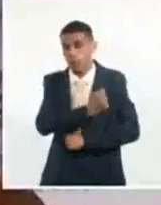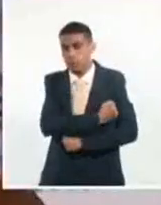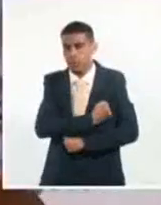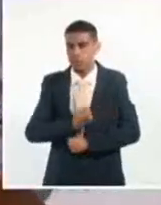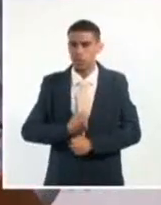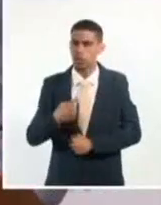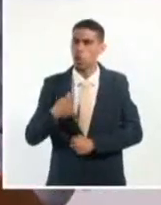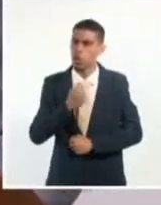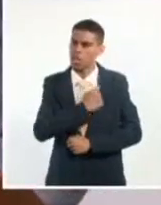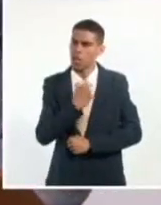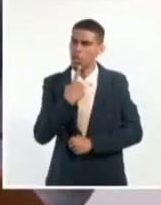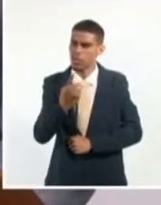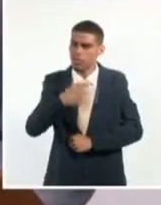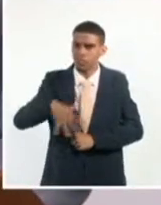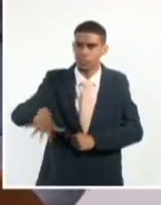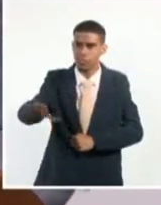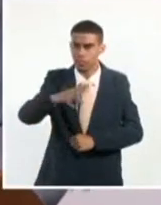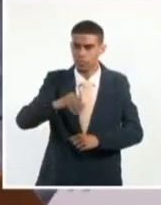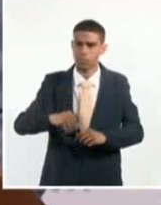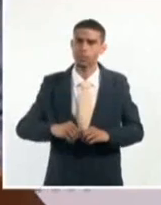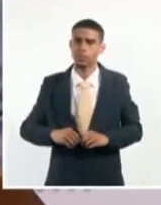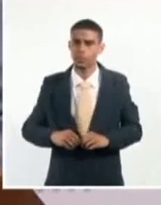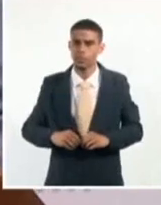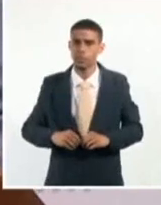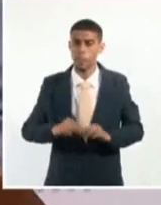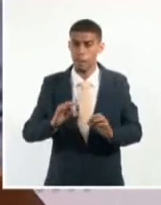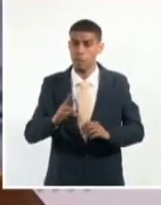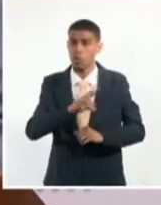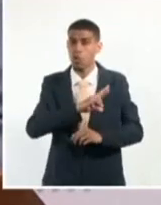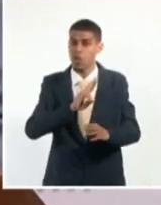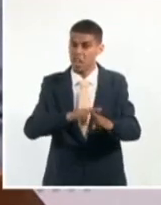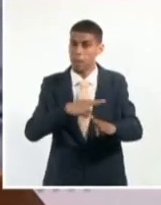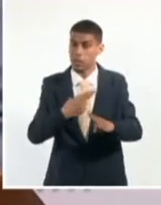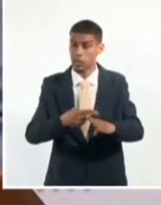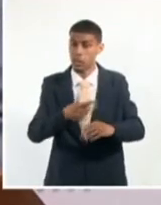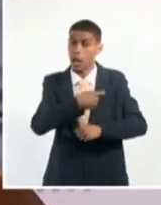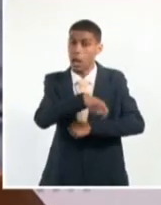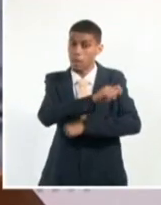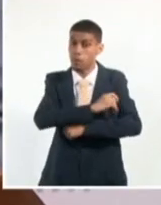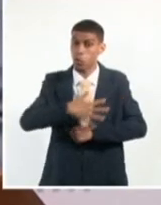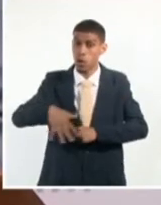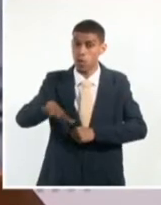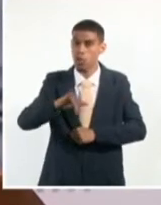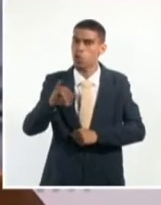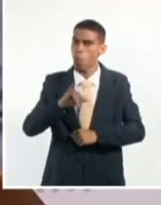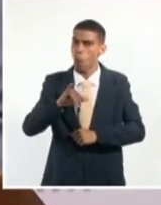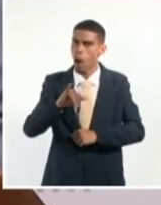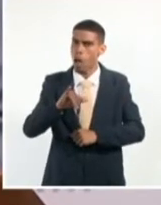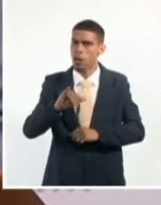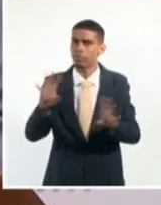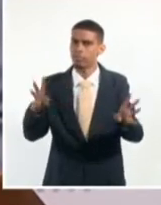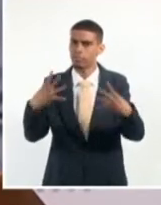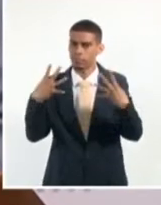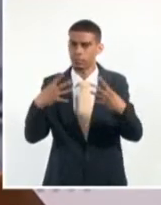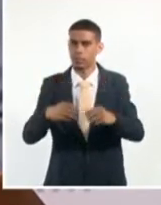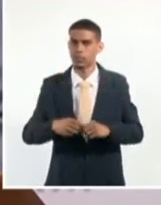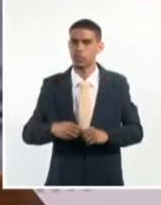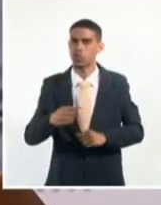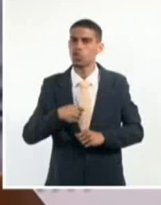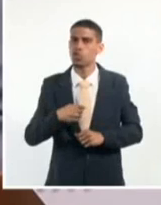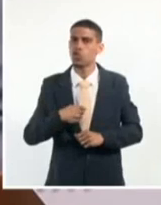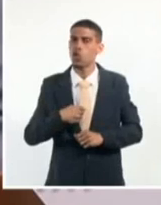Quiero decirlo hoy ante ustedes, que representan al pueblo de Cuba y a todos los que nos escuchan. Siento una